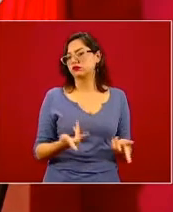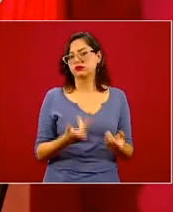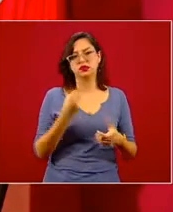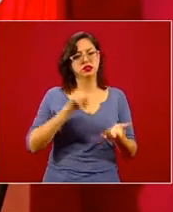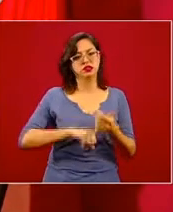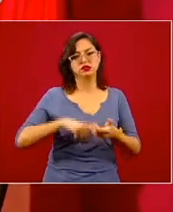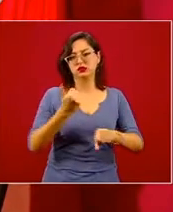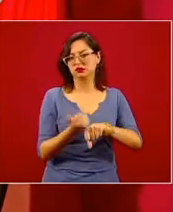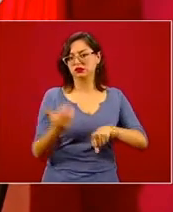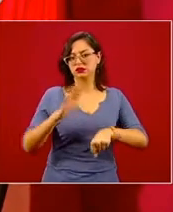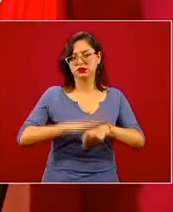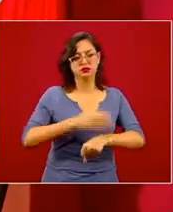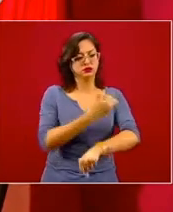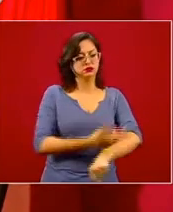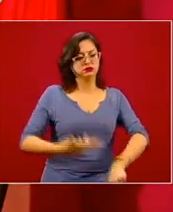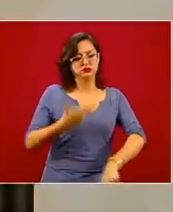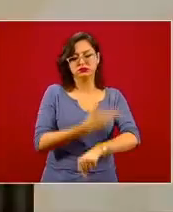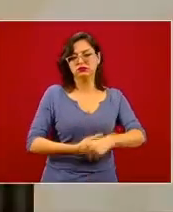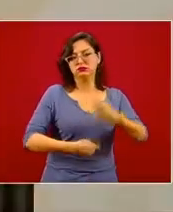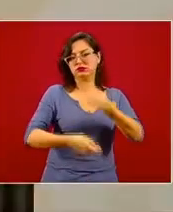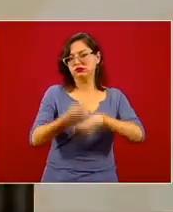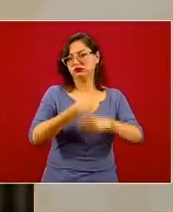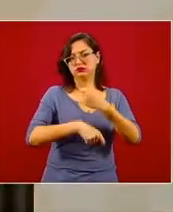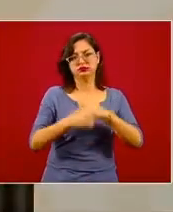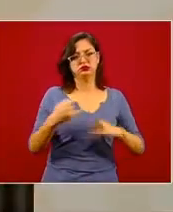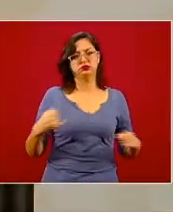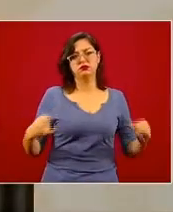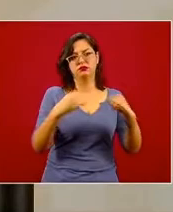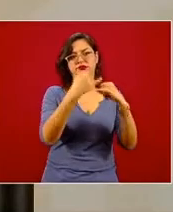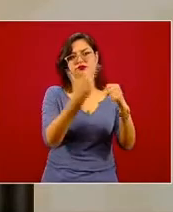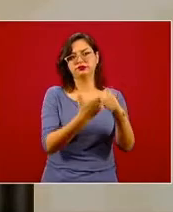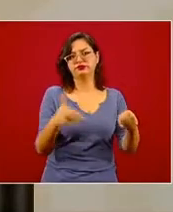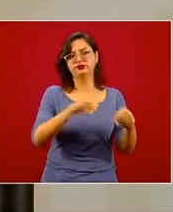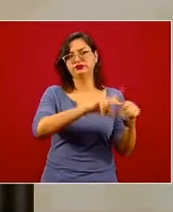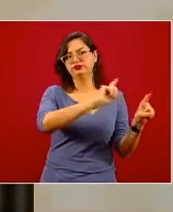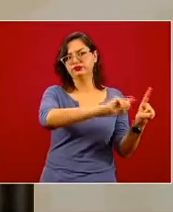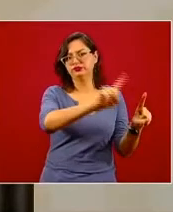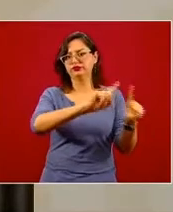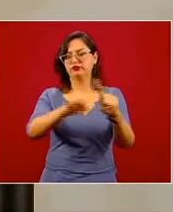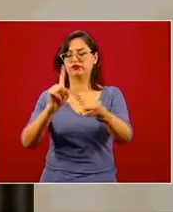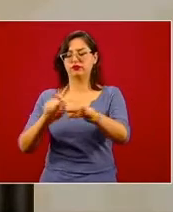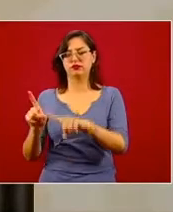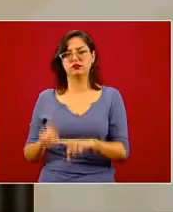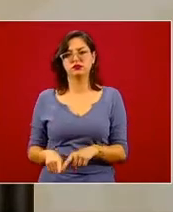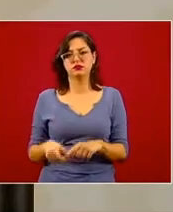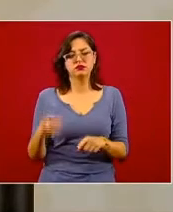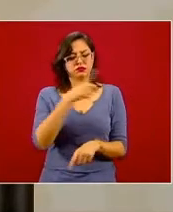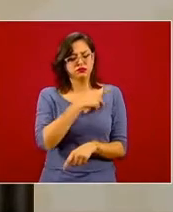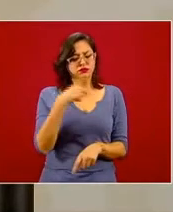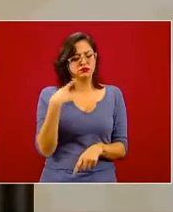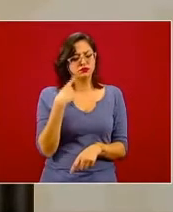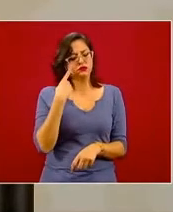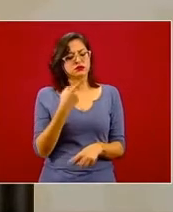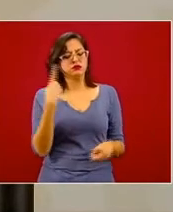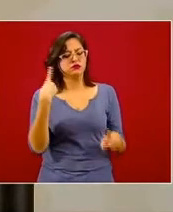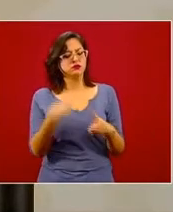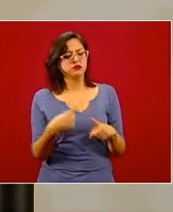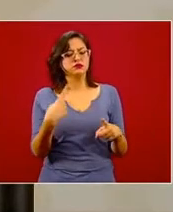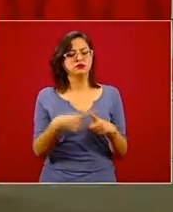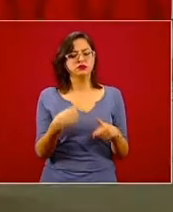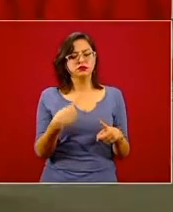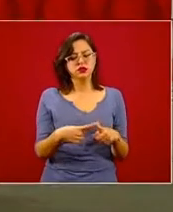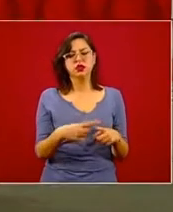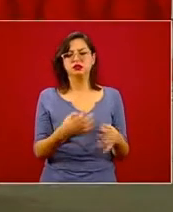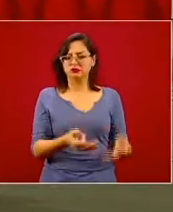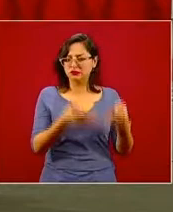administrativos law, establecidos en todas las instituciones because sobre talking el about remains, reconocimiento it has to do de with personas administrative fallecidas procedures in y all desde